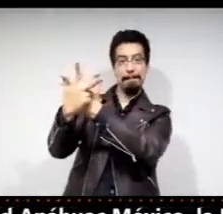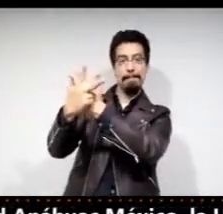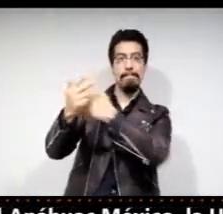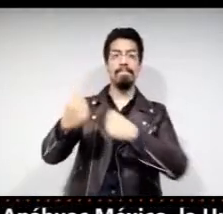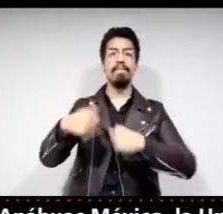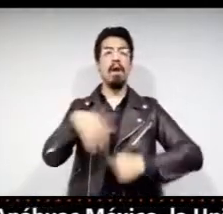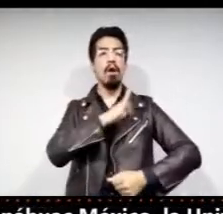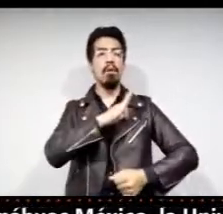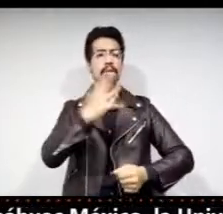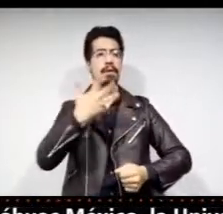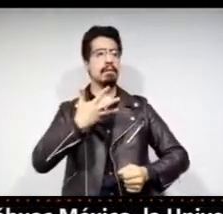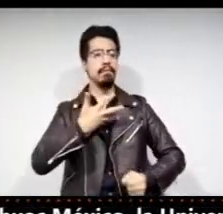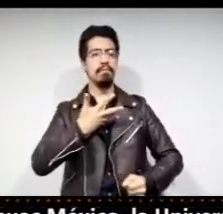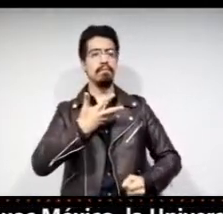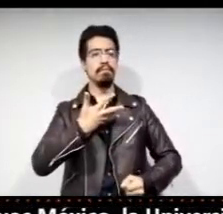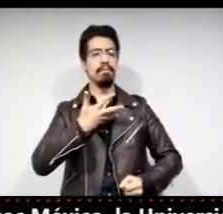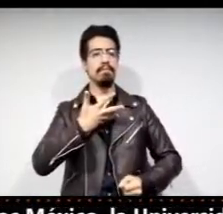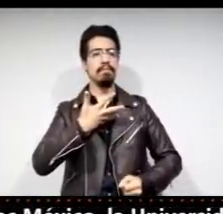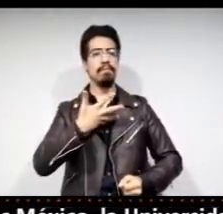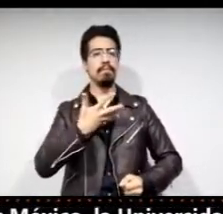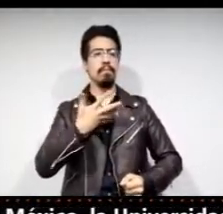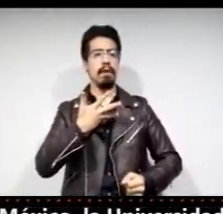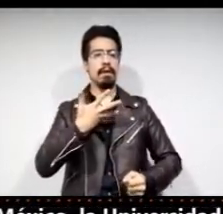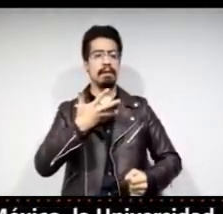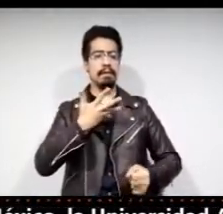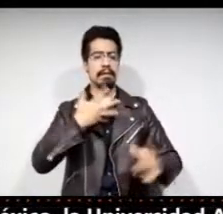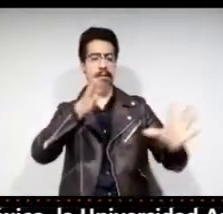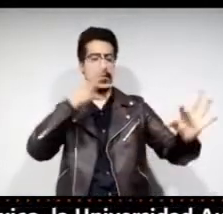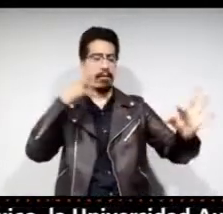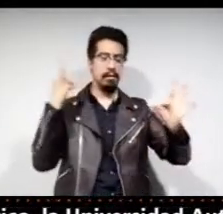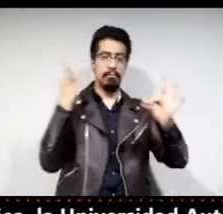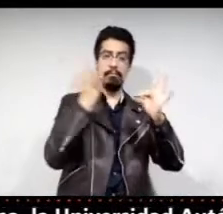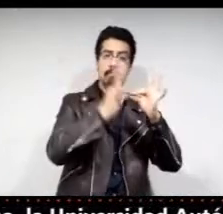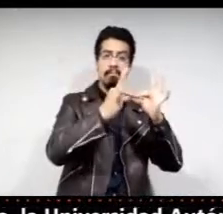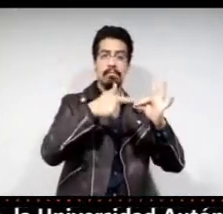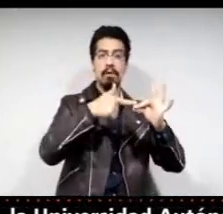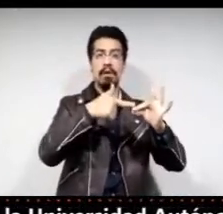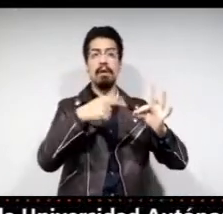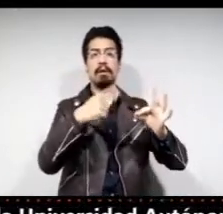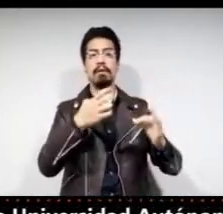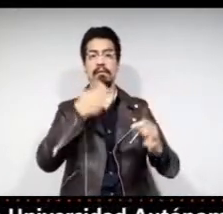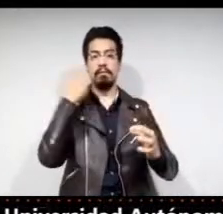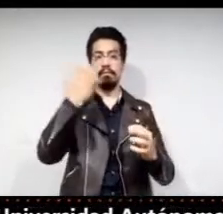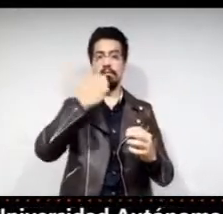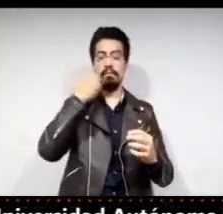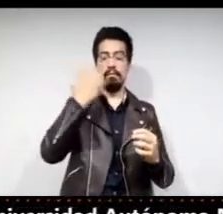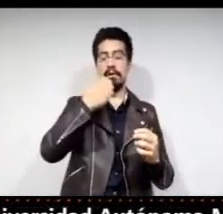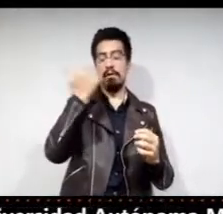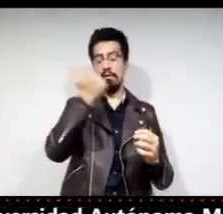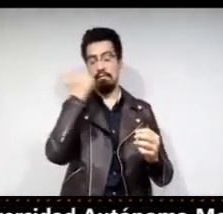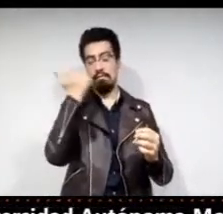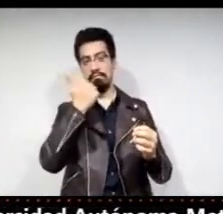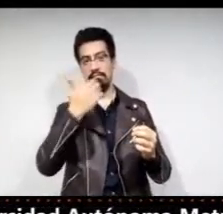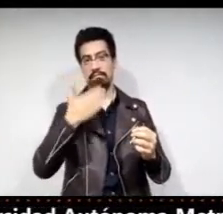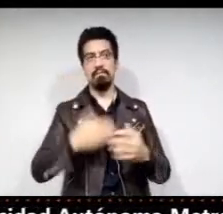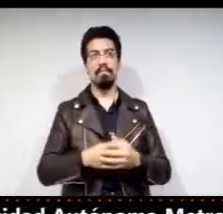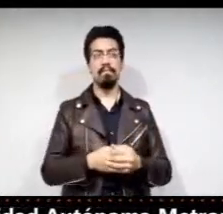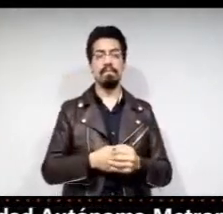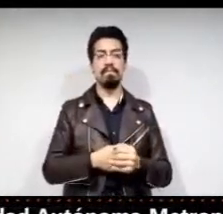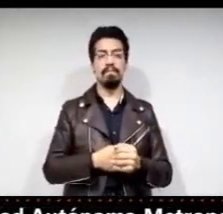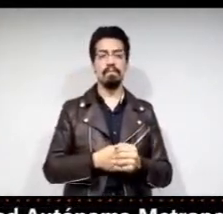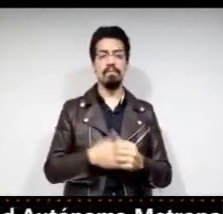tener la calidad, la excelencia a la que están acostumbrados todos los alumnos. En mi segunda parte de la